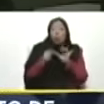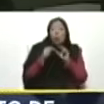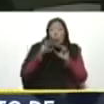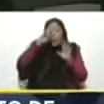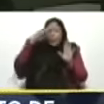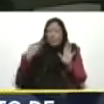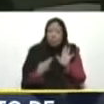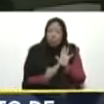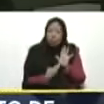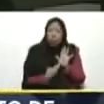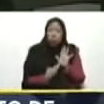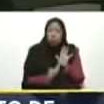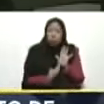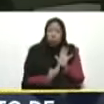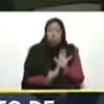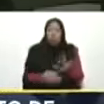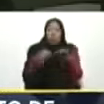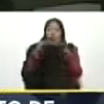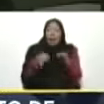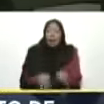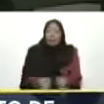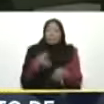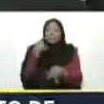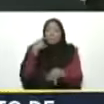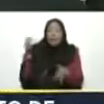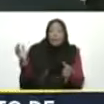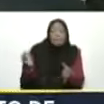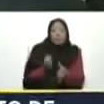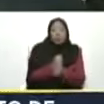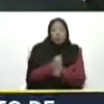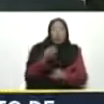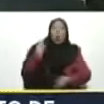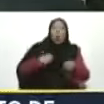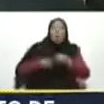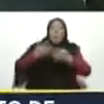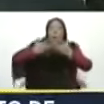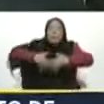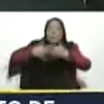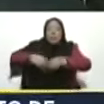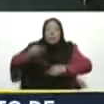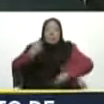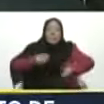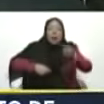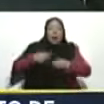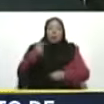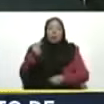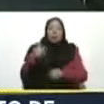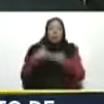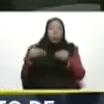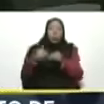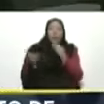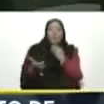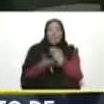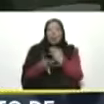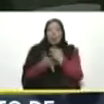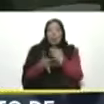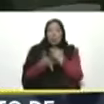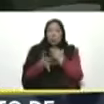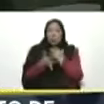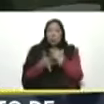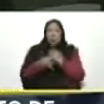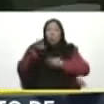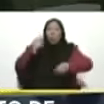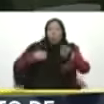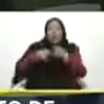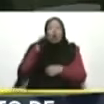seguiremos consiguiendo inversiones tecnología y